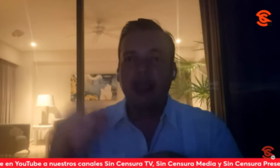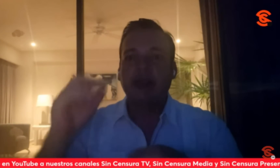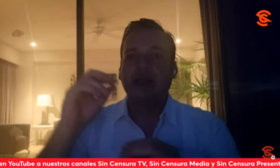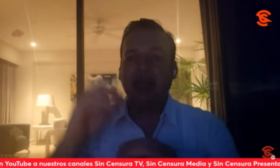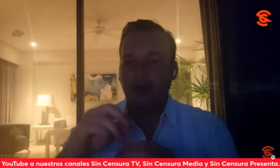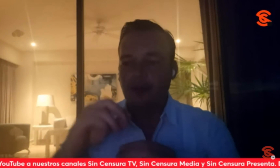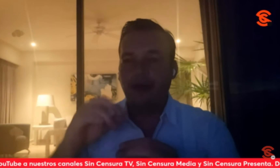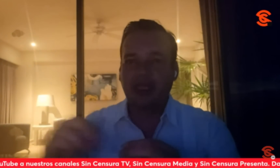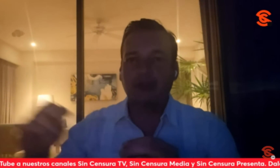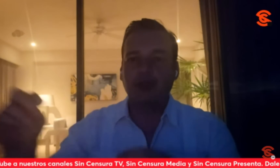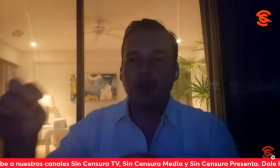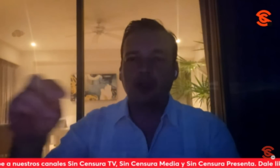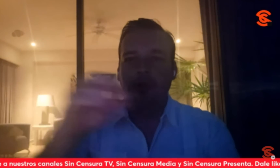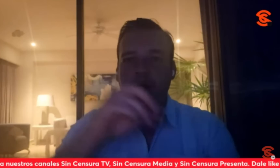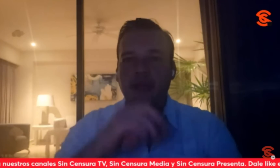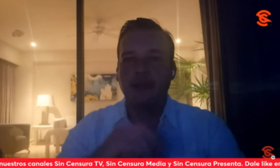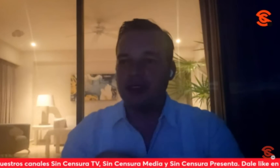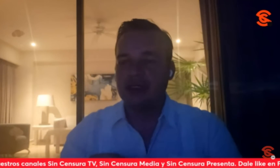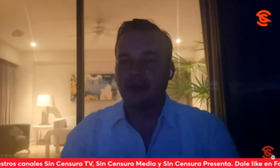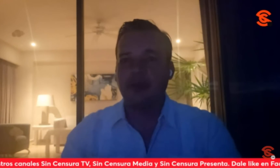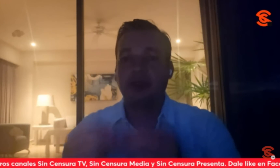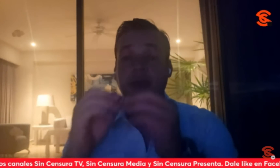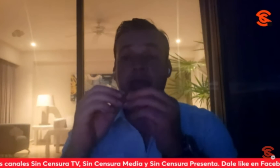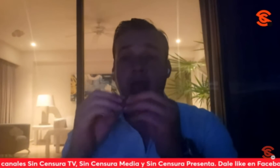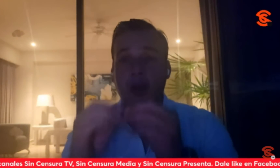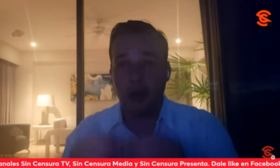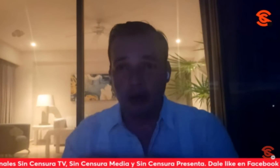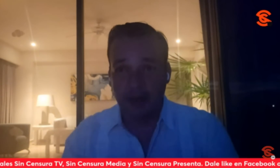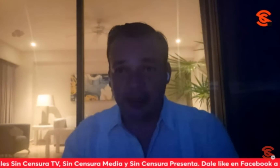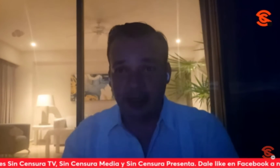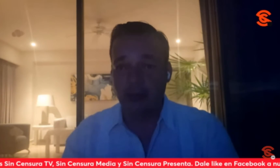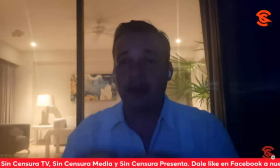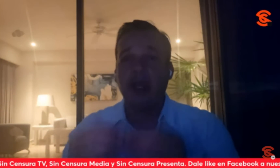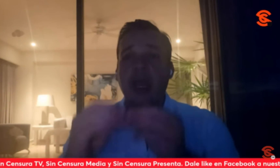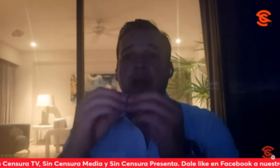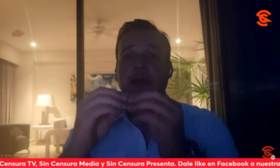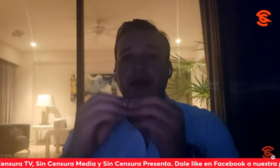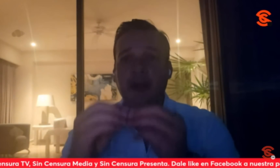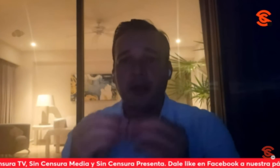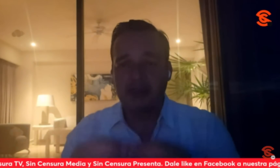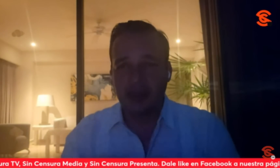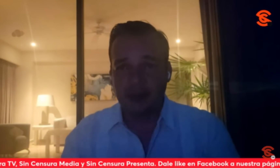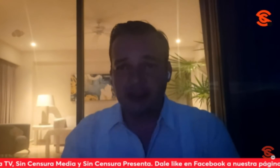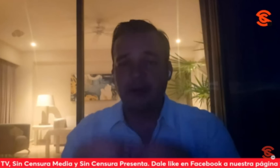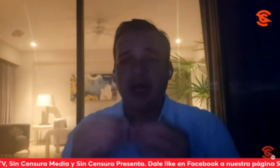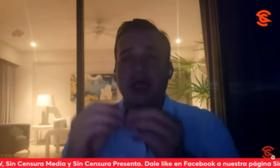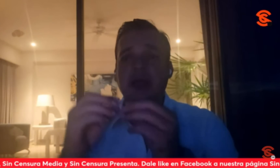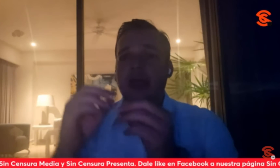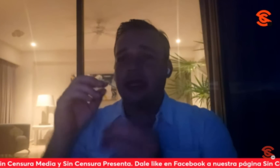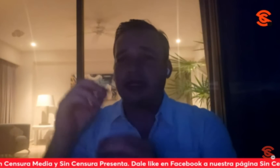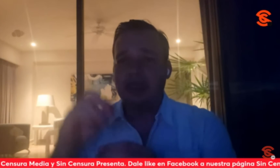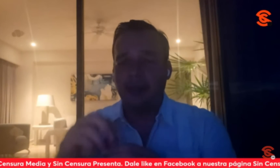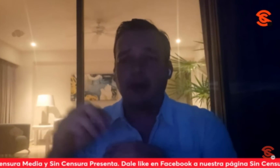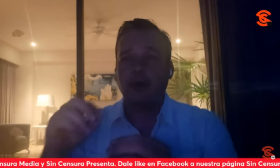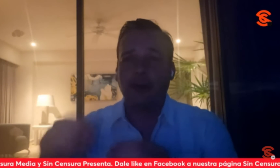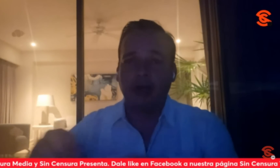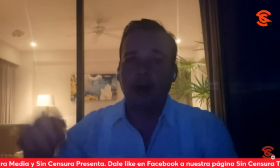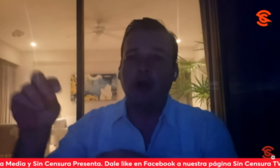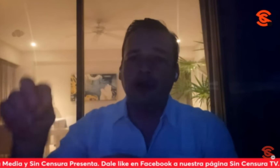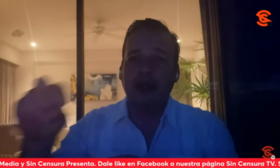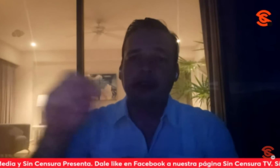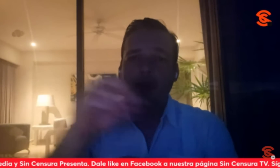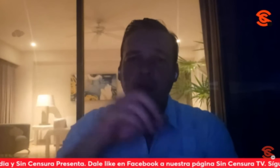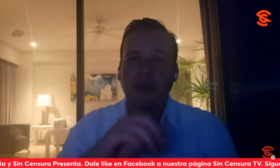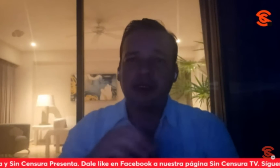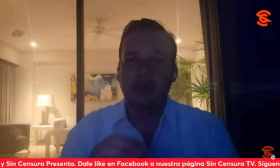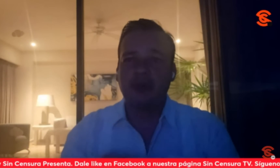poder. Dentro de esos 2 o 3 municipios había un gobernador, había una policía municipal que estaba en contubernio